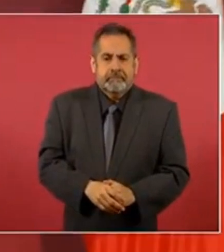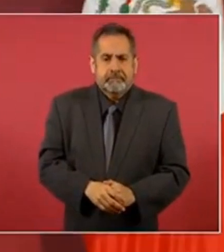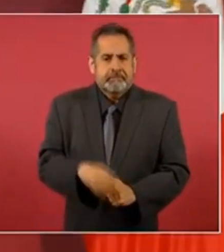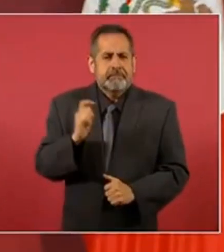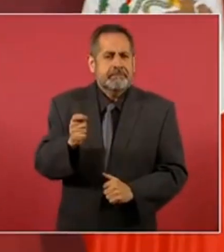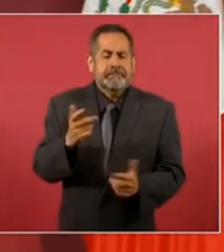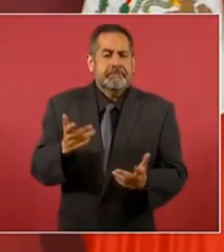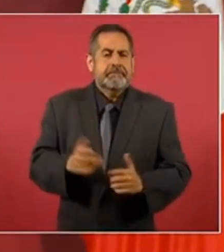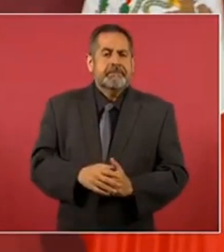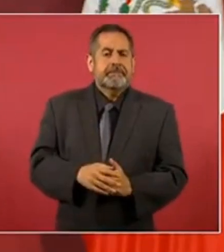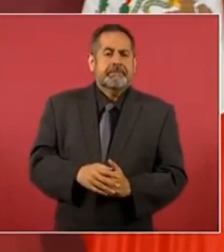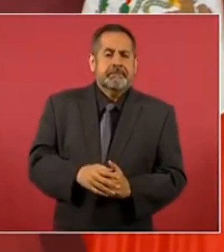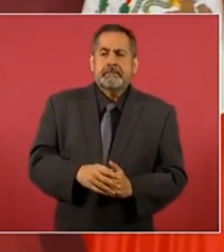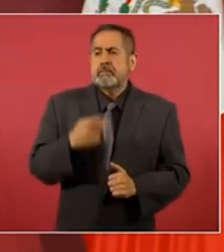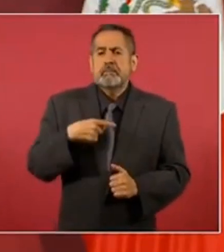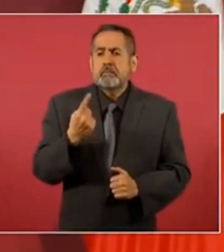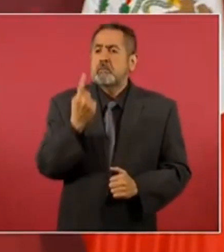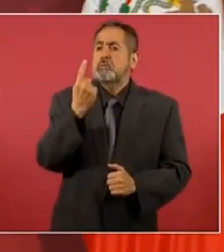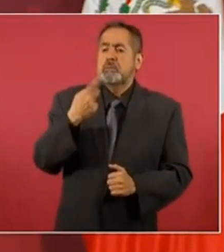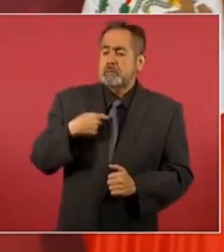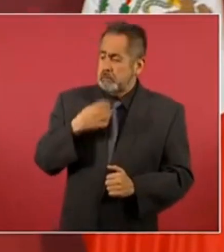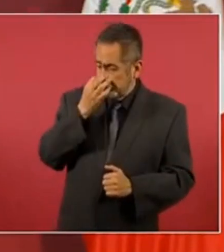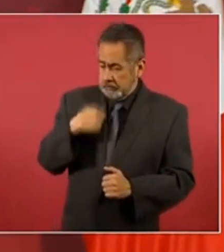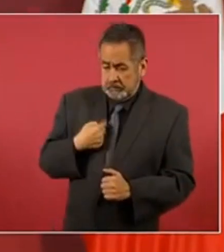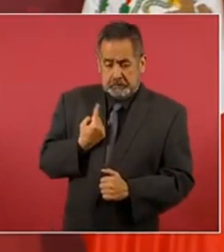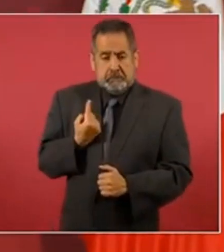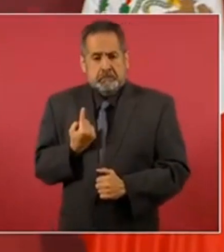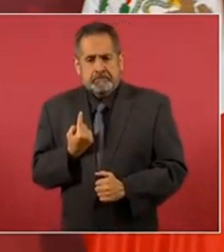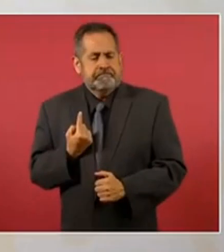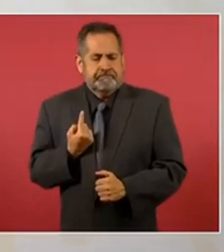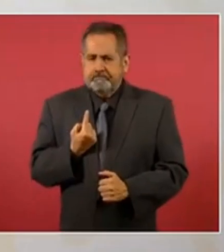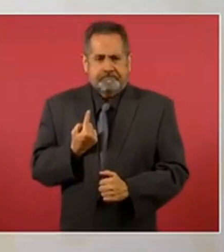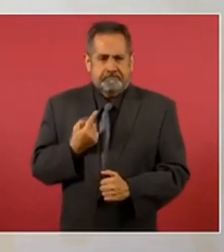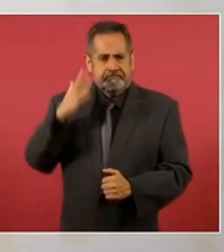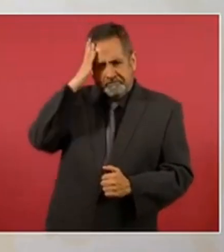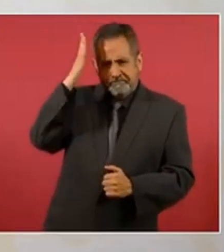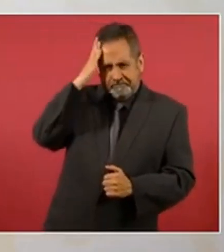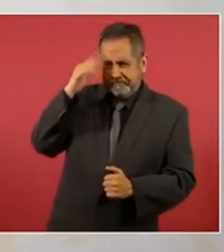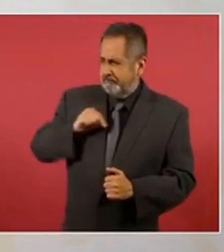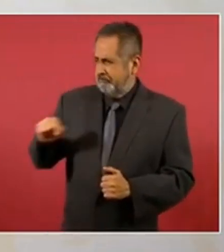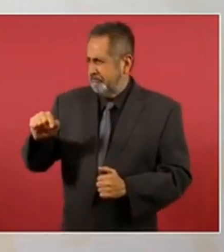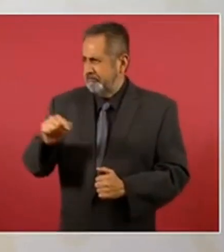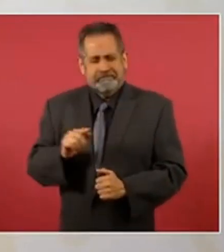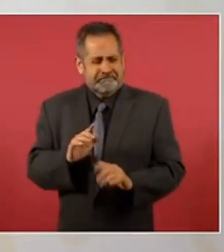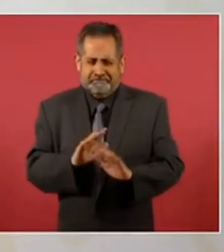Entonces, no es un movimiento de un solo hombre, de los dirigentes, ya lo dije.